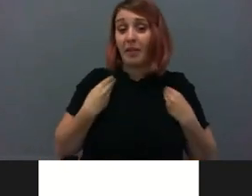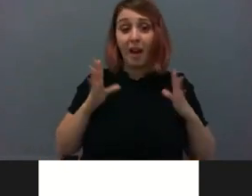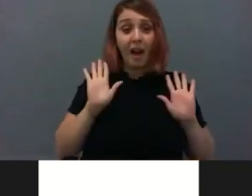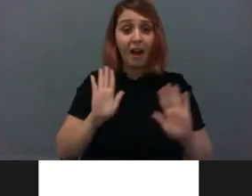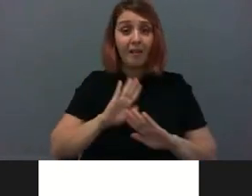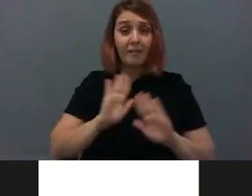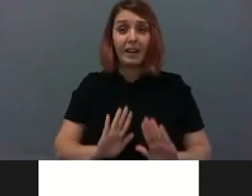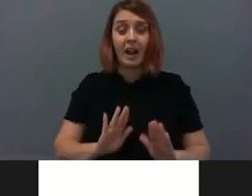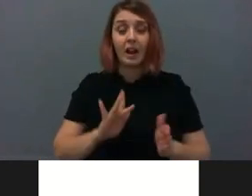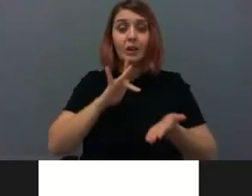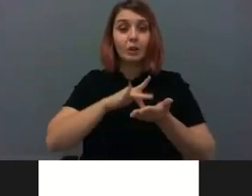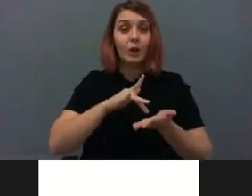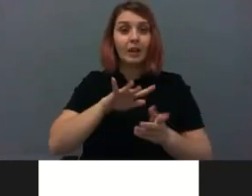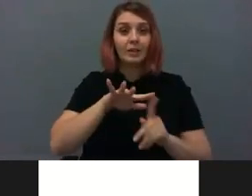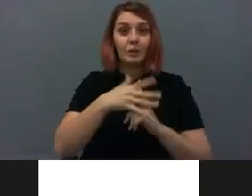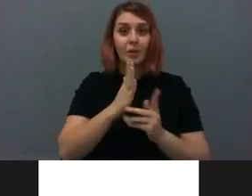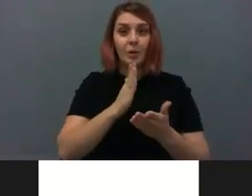te va poniendo pruebas.